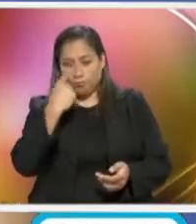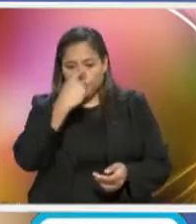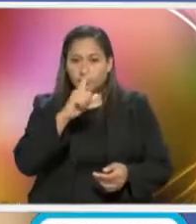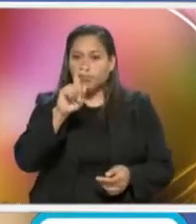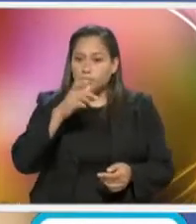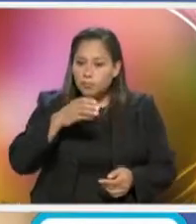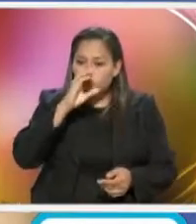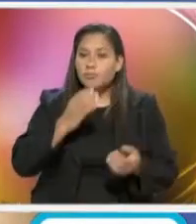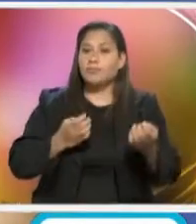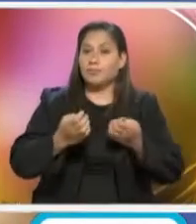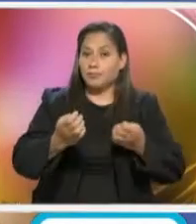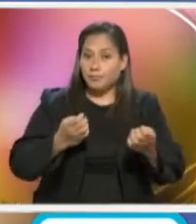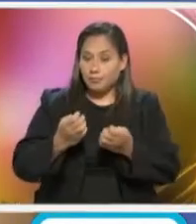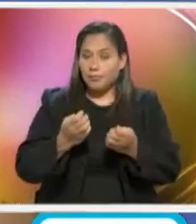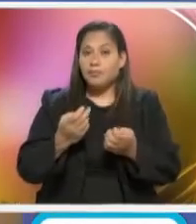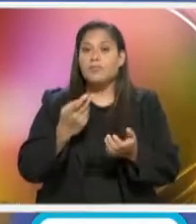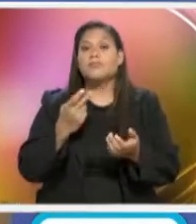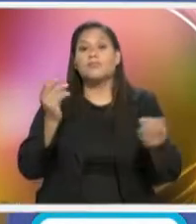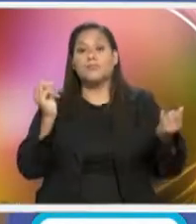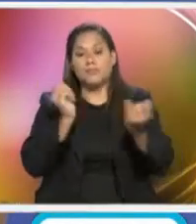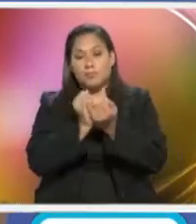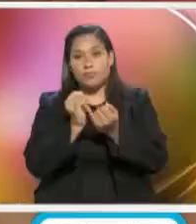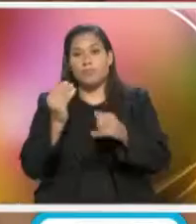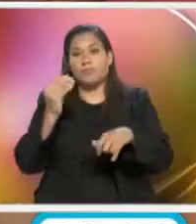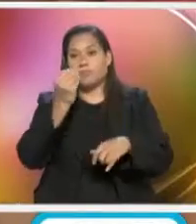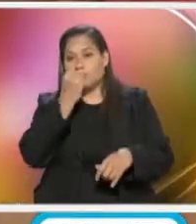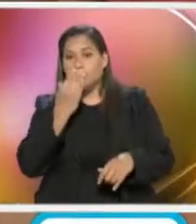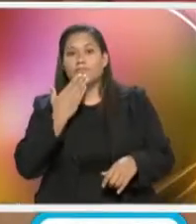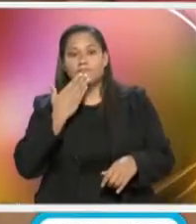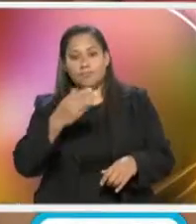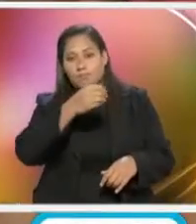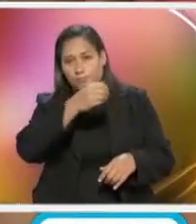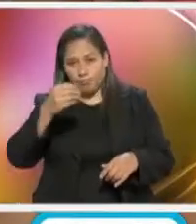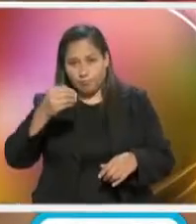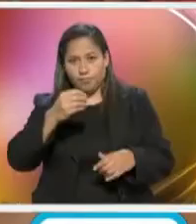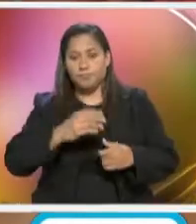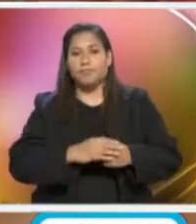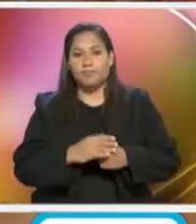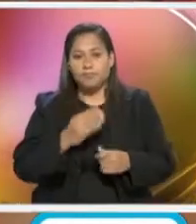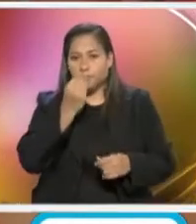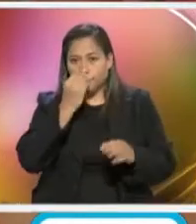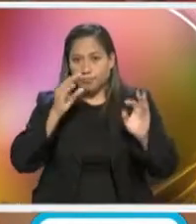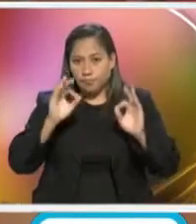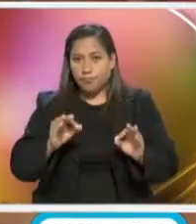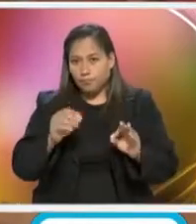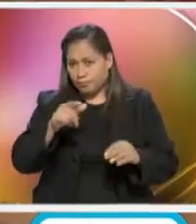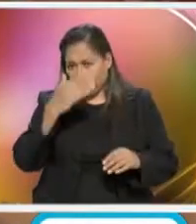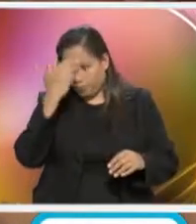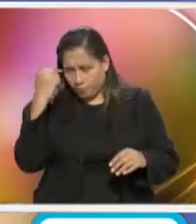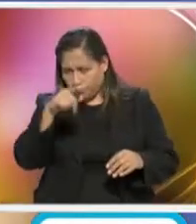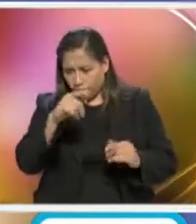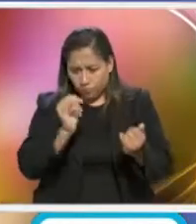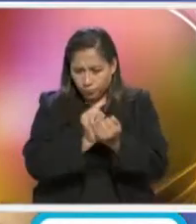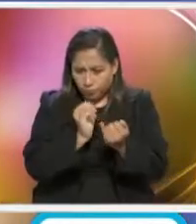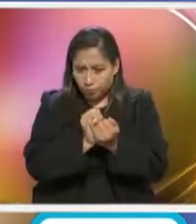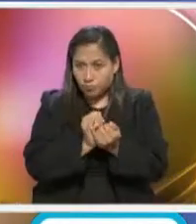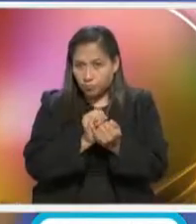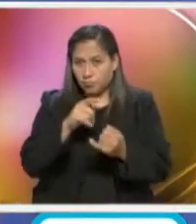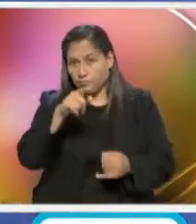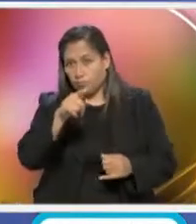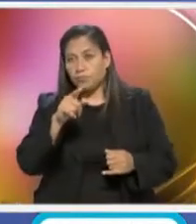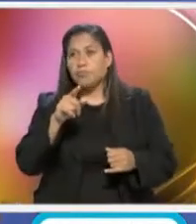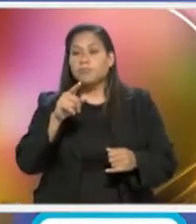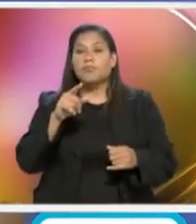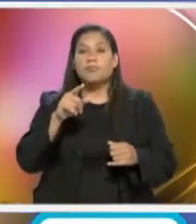hacer ejercicio y también pues comer adecuadamente, ¿no? Bien. No sé si les ha pasado, a ustedes